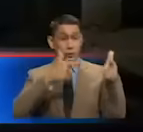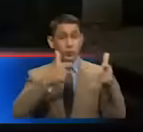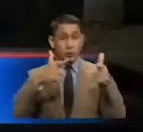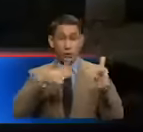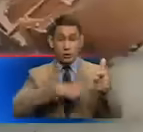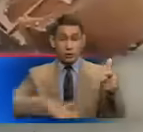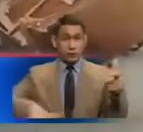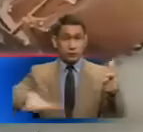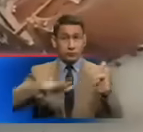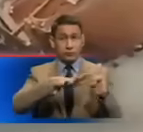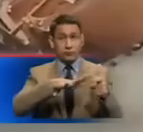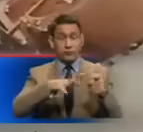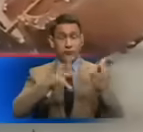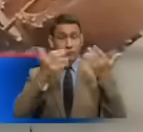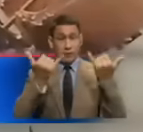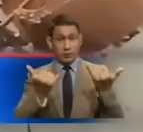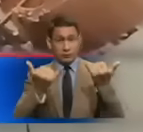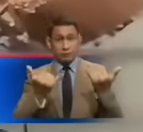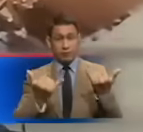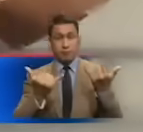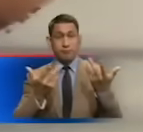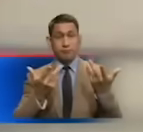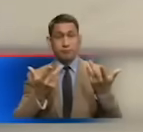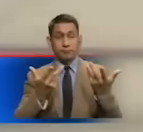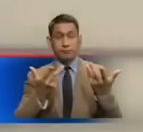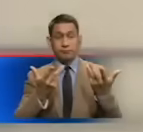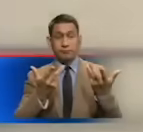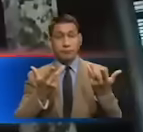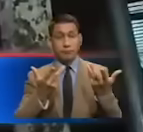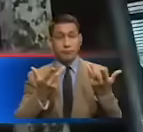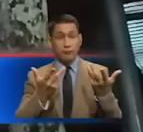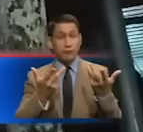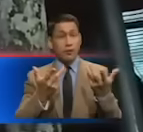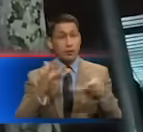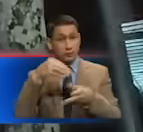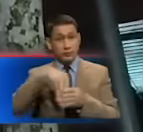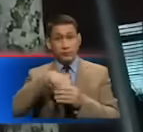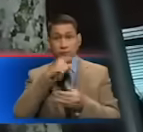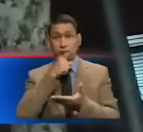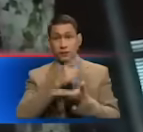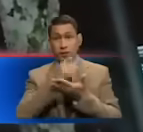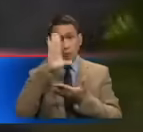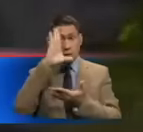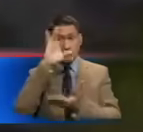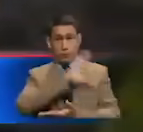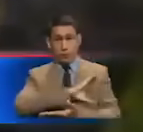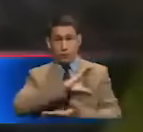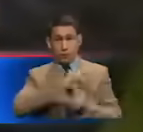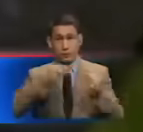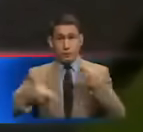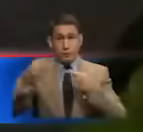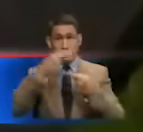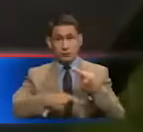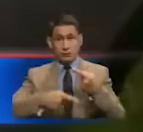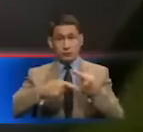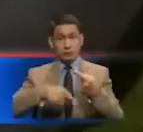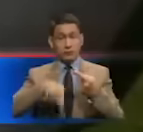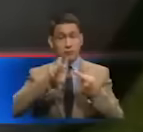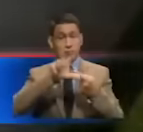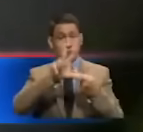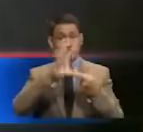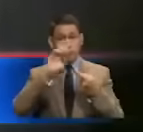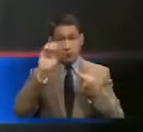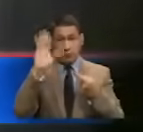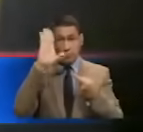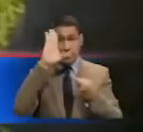También uniformes similares a los de esta institución. Lo cierto es que la policía ha llegado con al menos 300